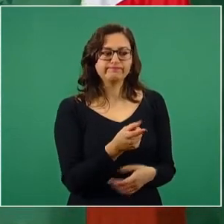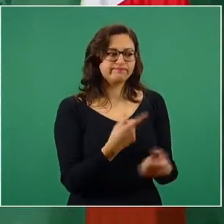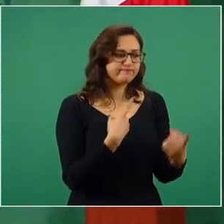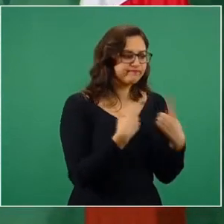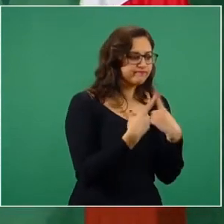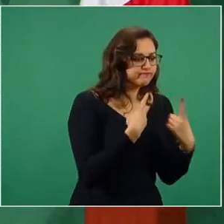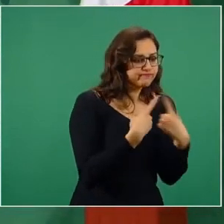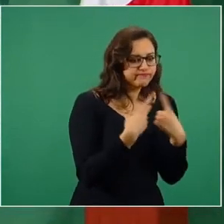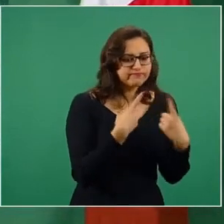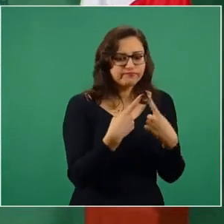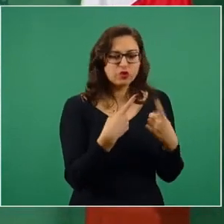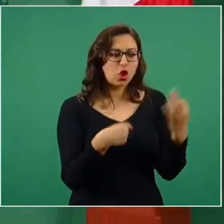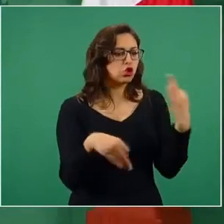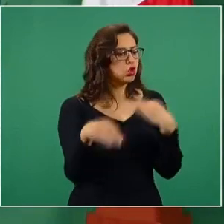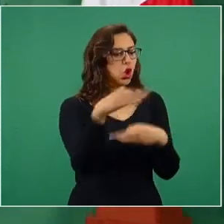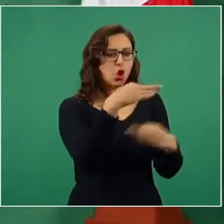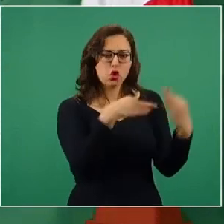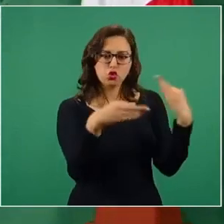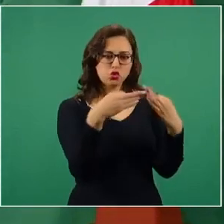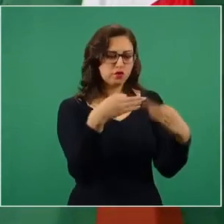se reunieron todos,